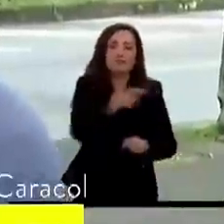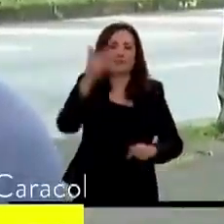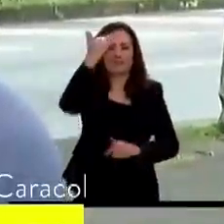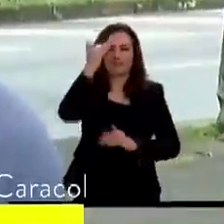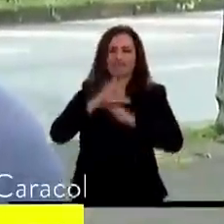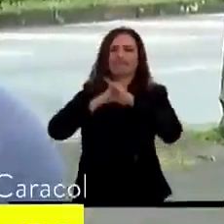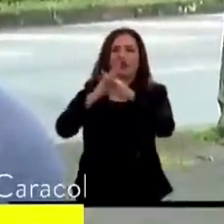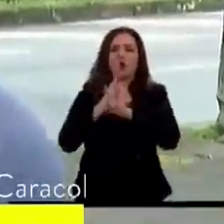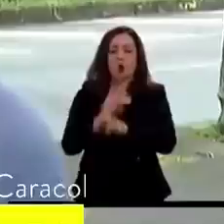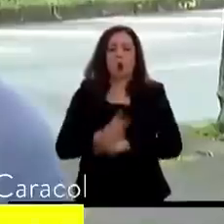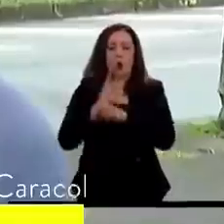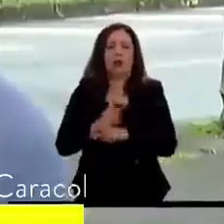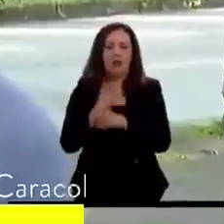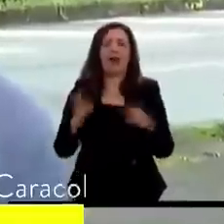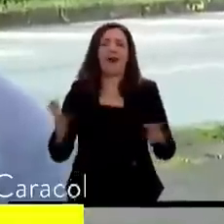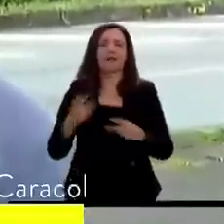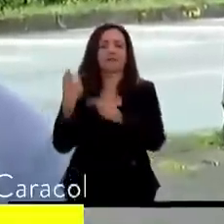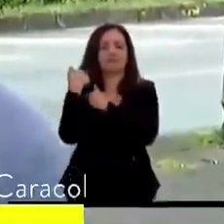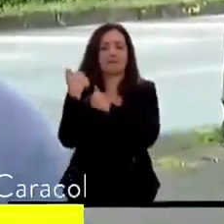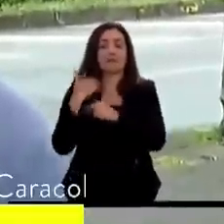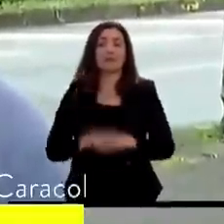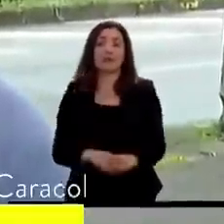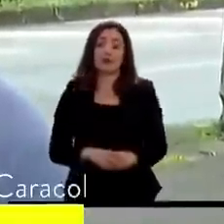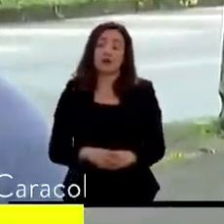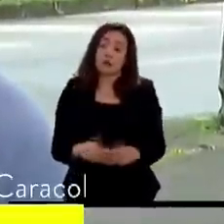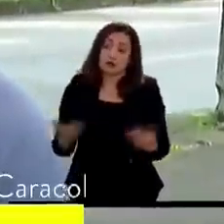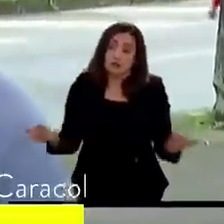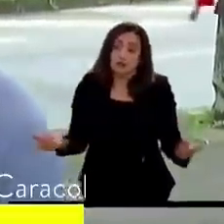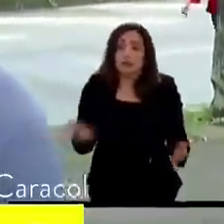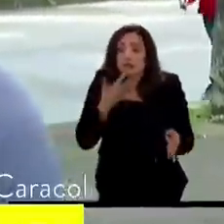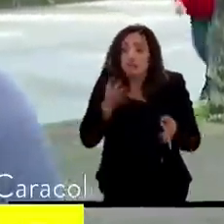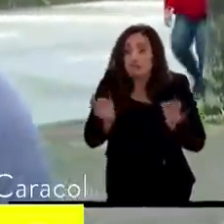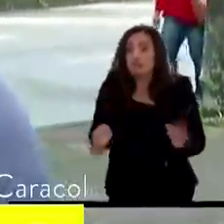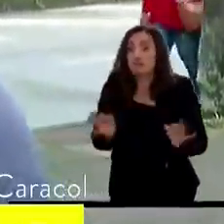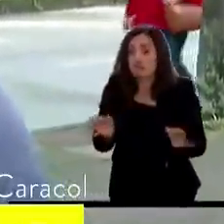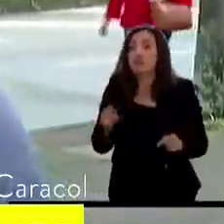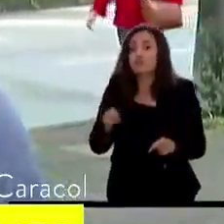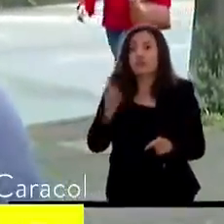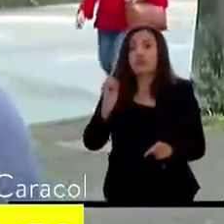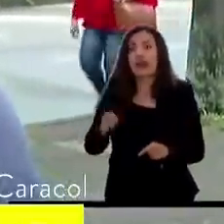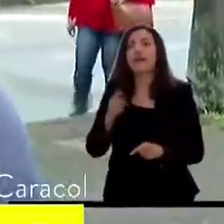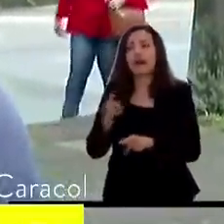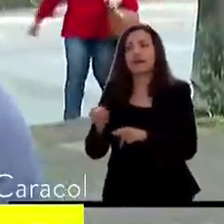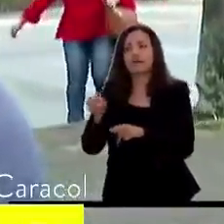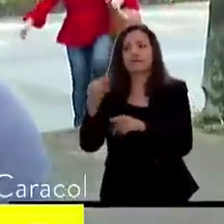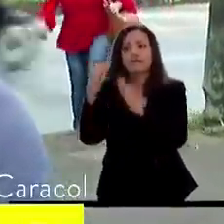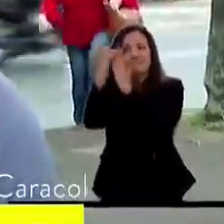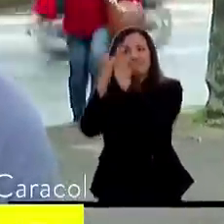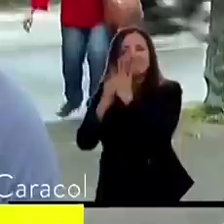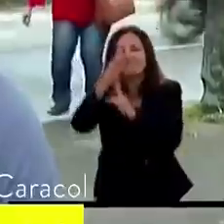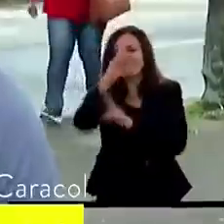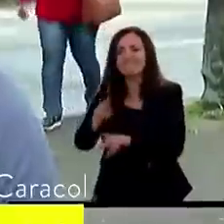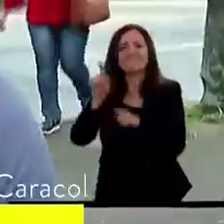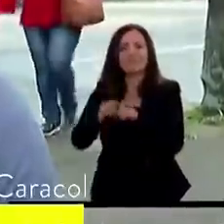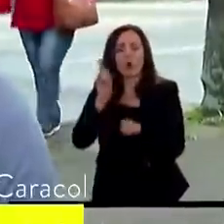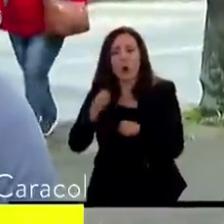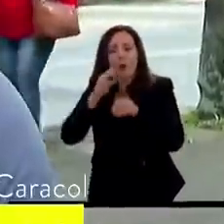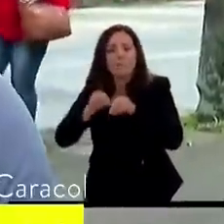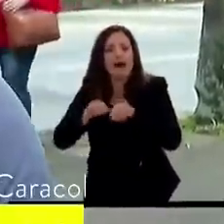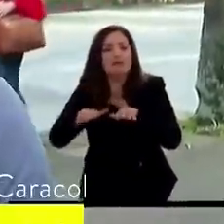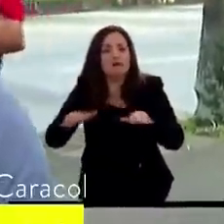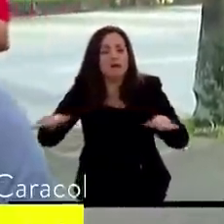se debería de hacer porque pues a pesar de todo eso pues siguen habiendo bastantes casos. Igualmente